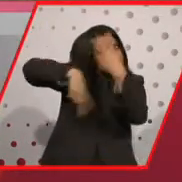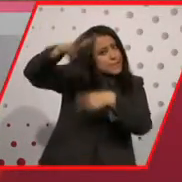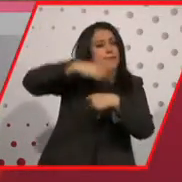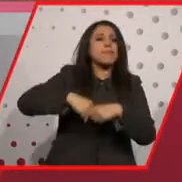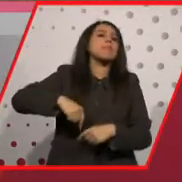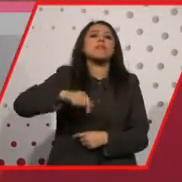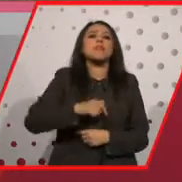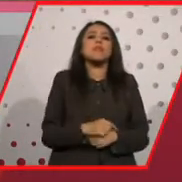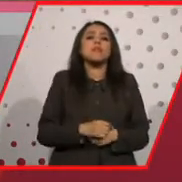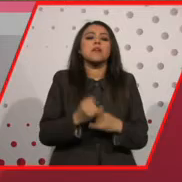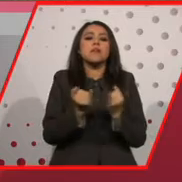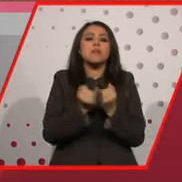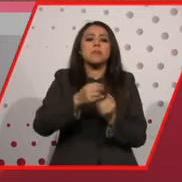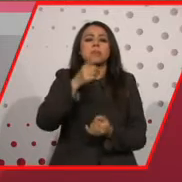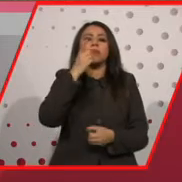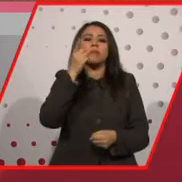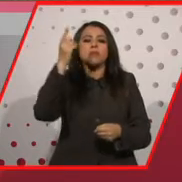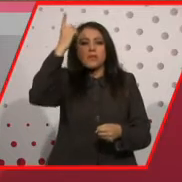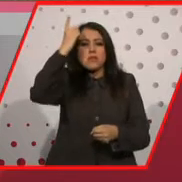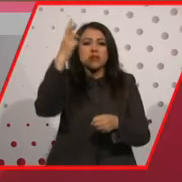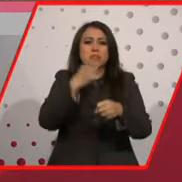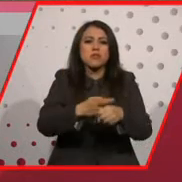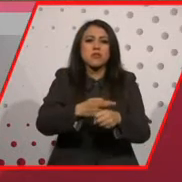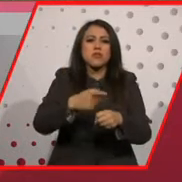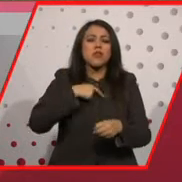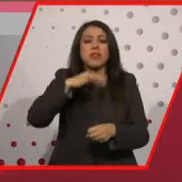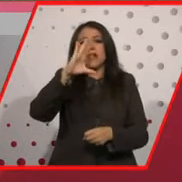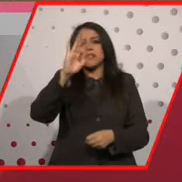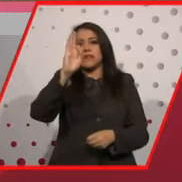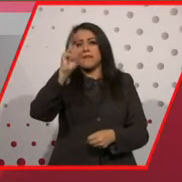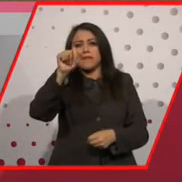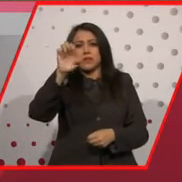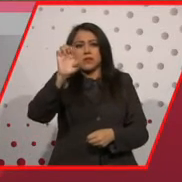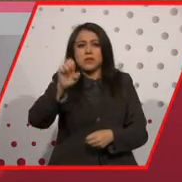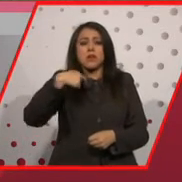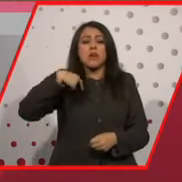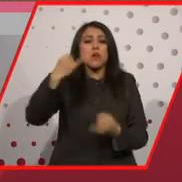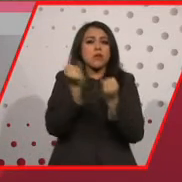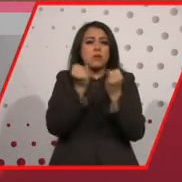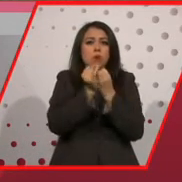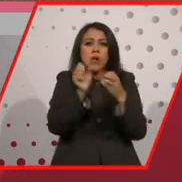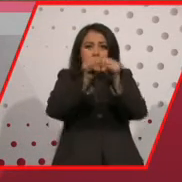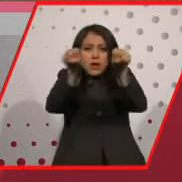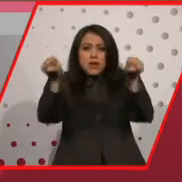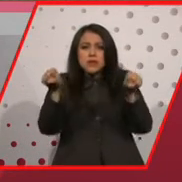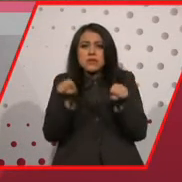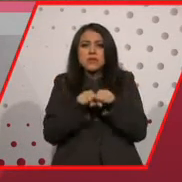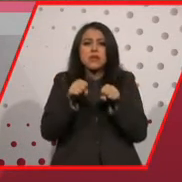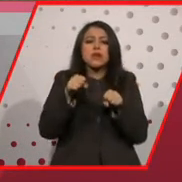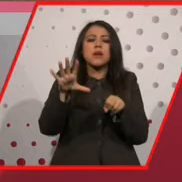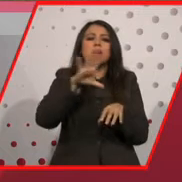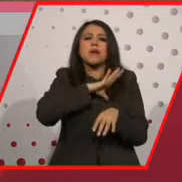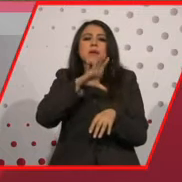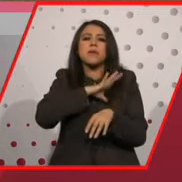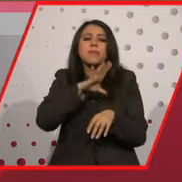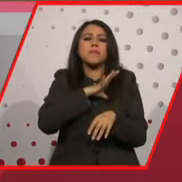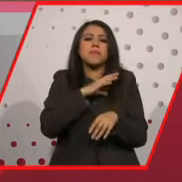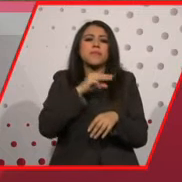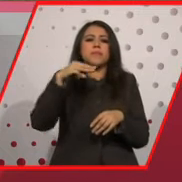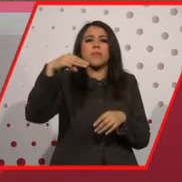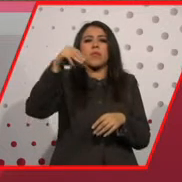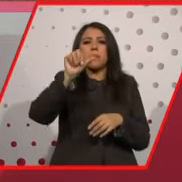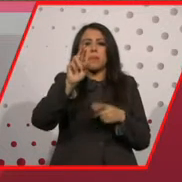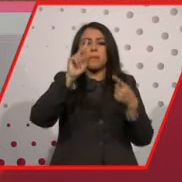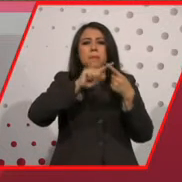director general de la Comisión Federal de Electricidad. Aproveche que está con nosotros en la sala de atención, a quien amablemente le atenderá, como son